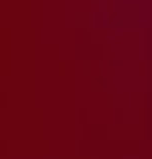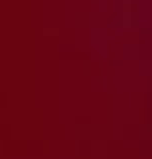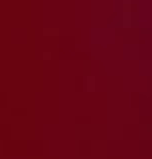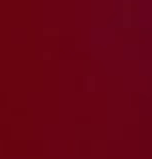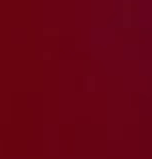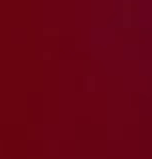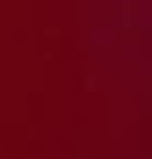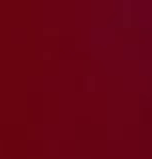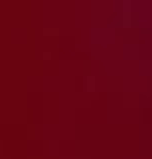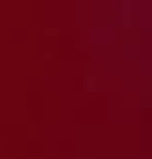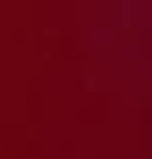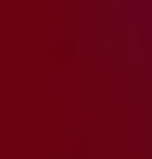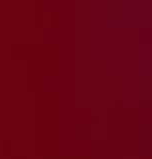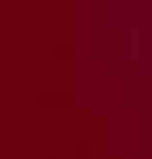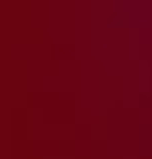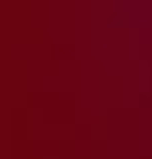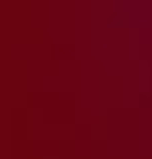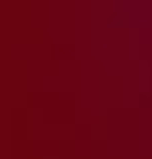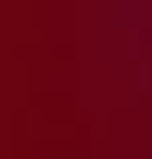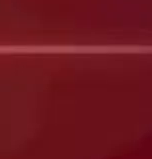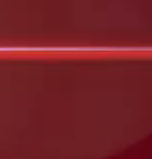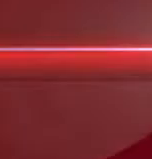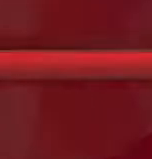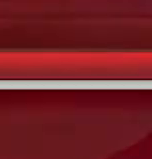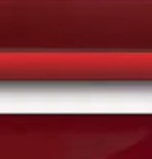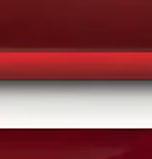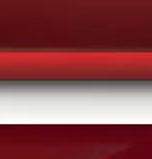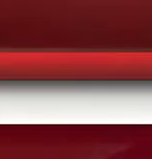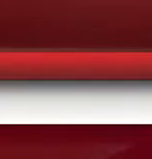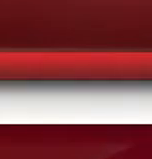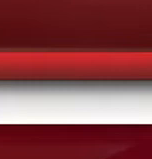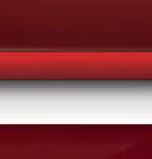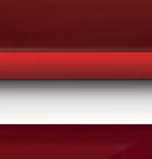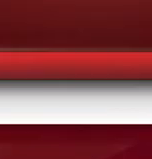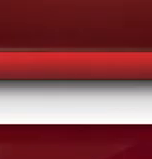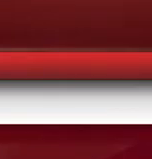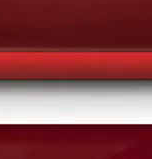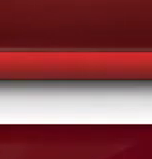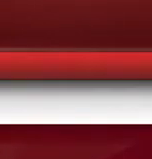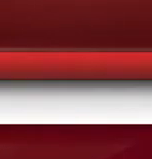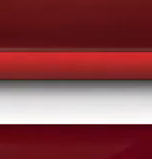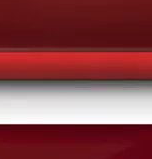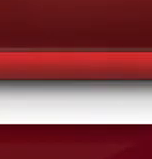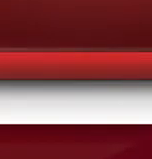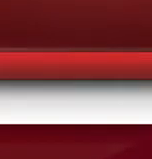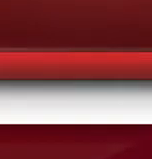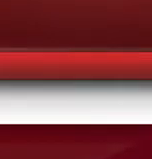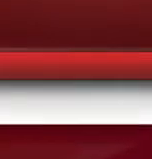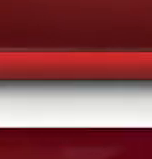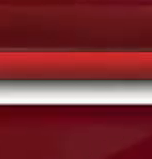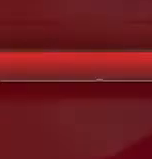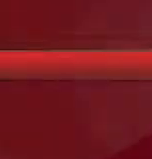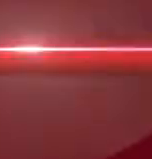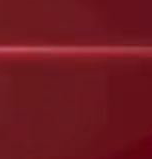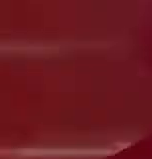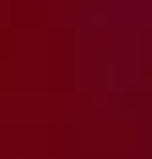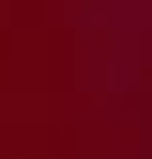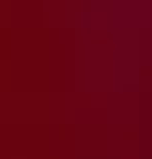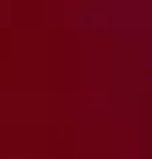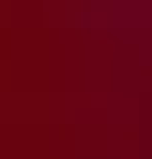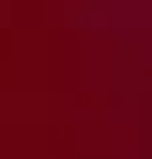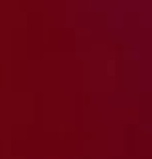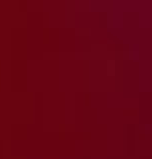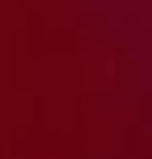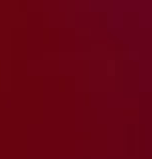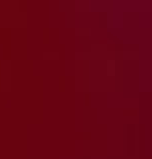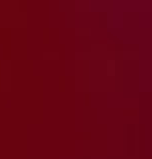Muy bien. Tenemos, tú sabes, siempre en las cooperativas tenemos unos puntos claros para aprobar con las máximas autoridades de las